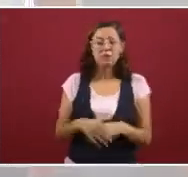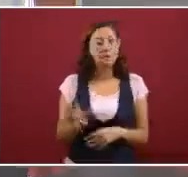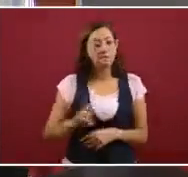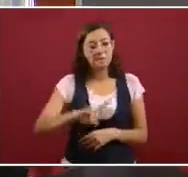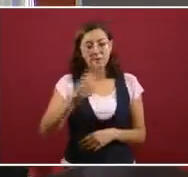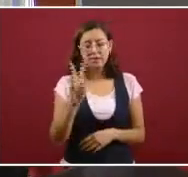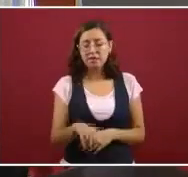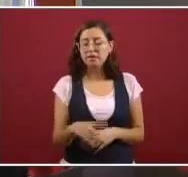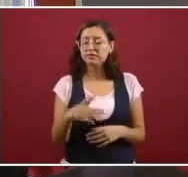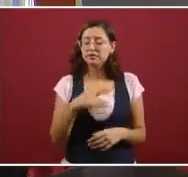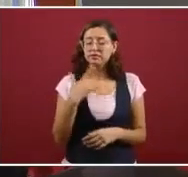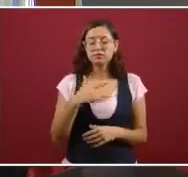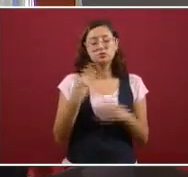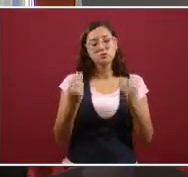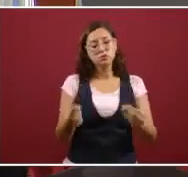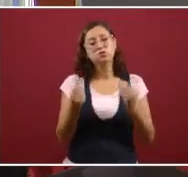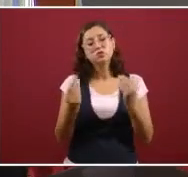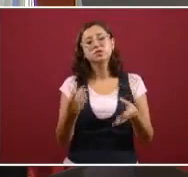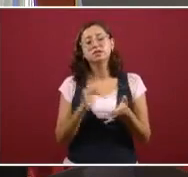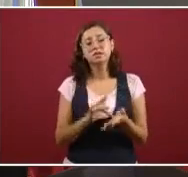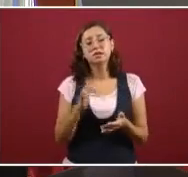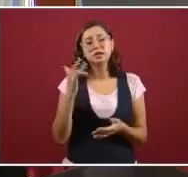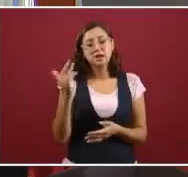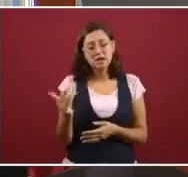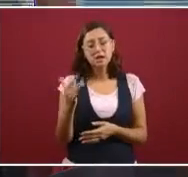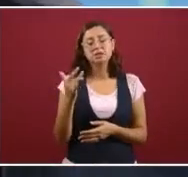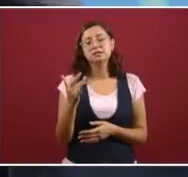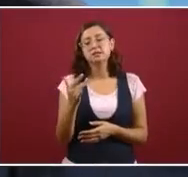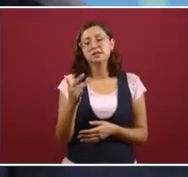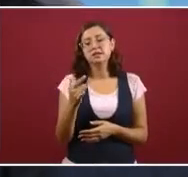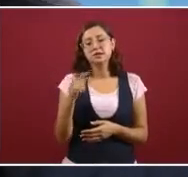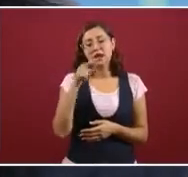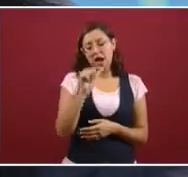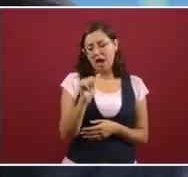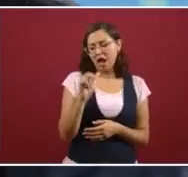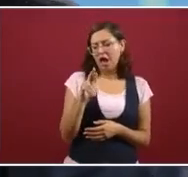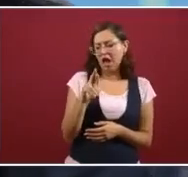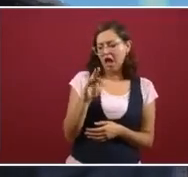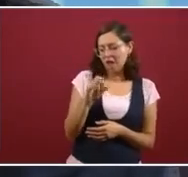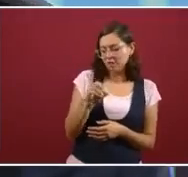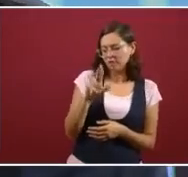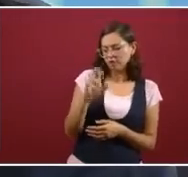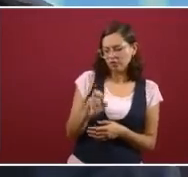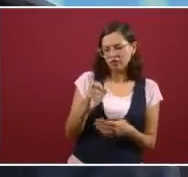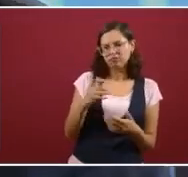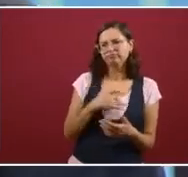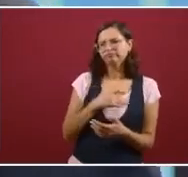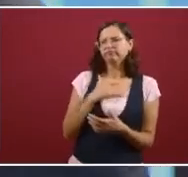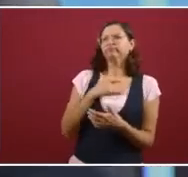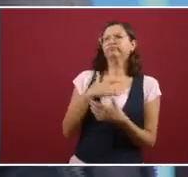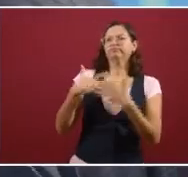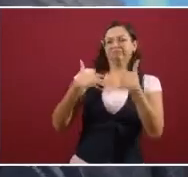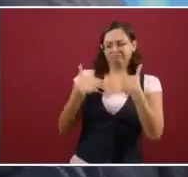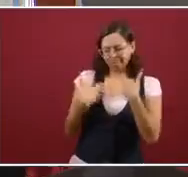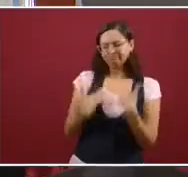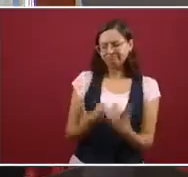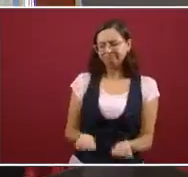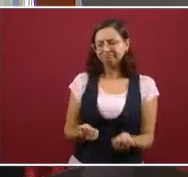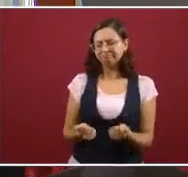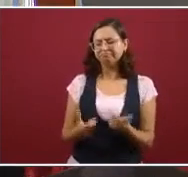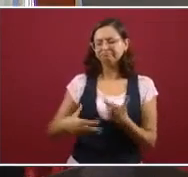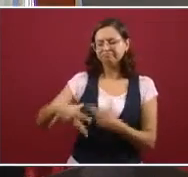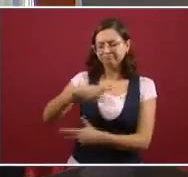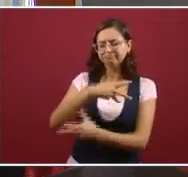la decisión extraordinariamente solidaria de las Afores de entender esta política y de manera de mutuo